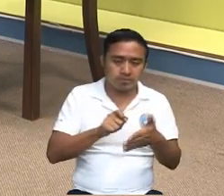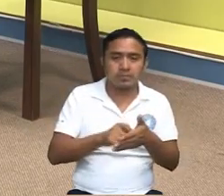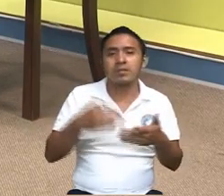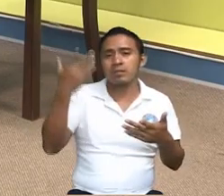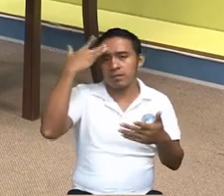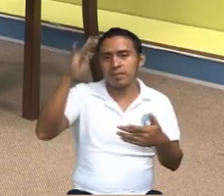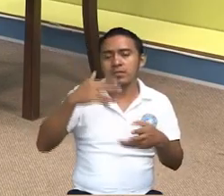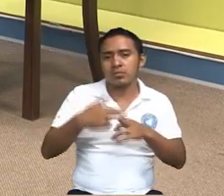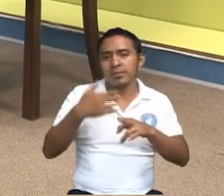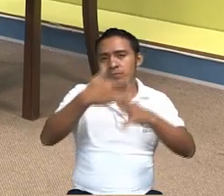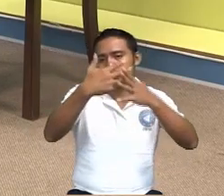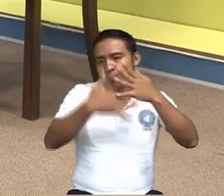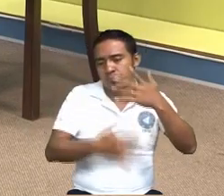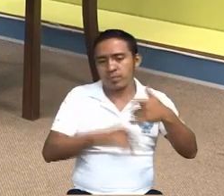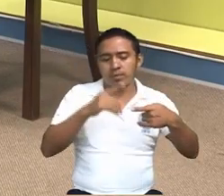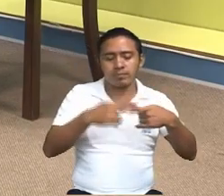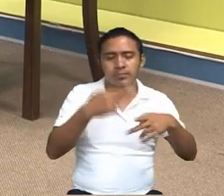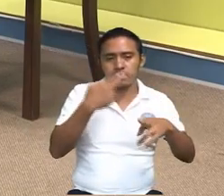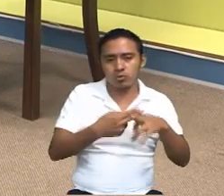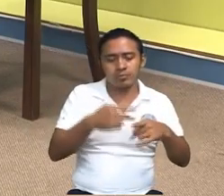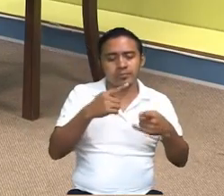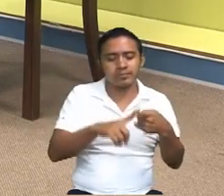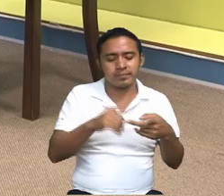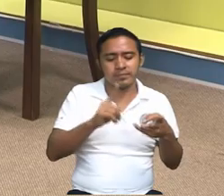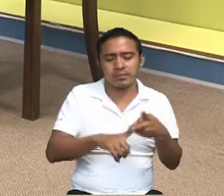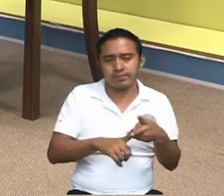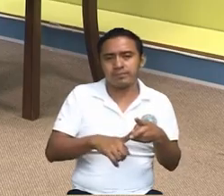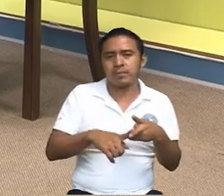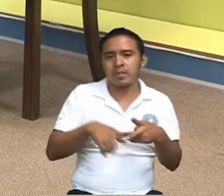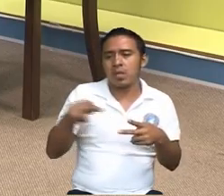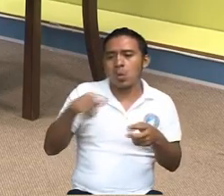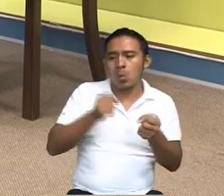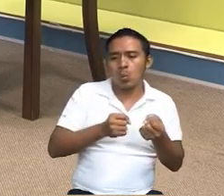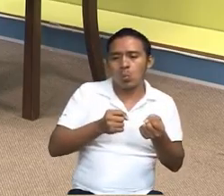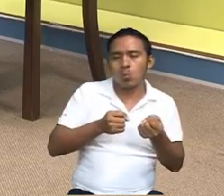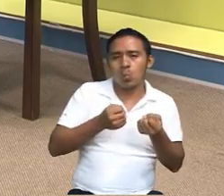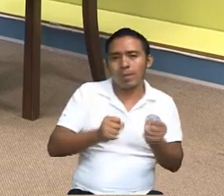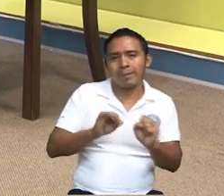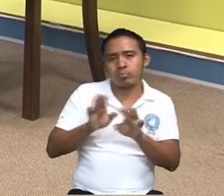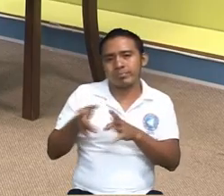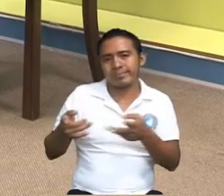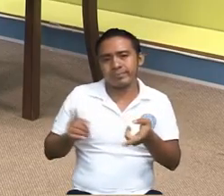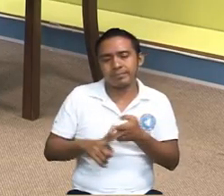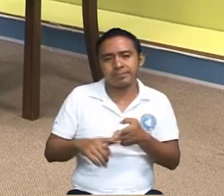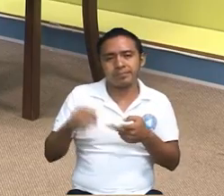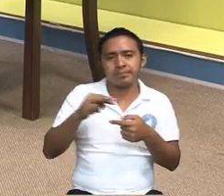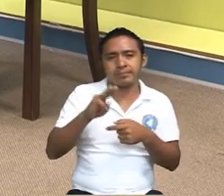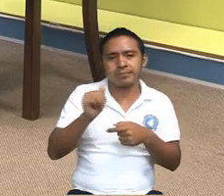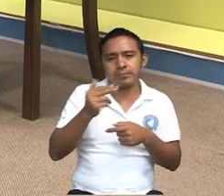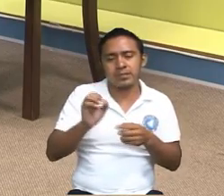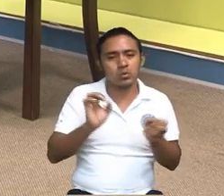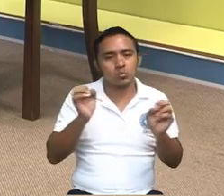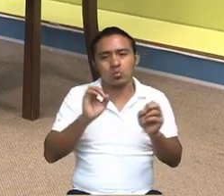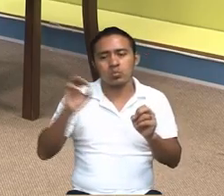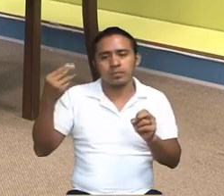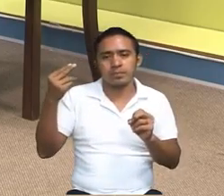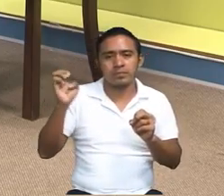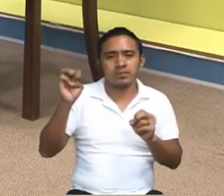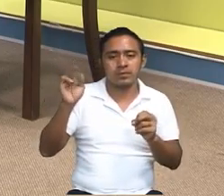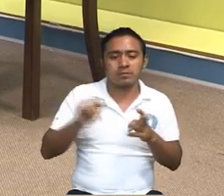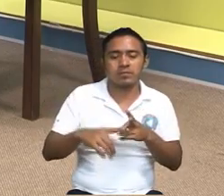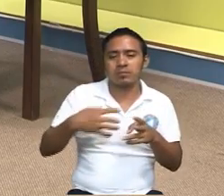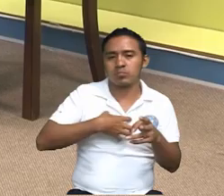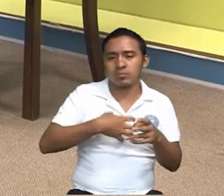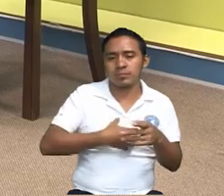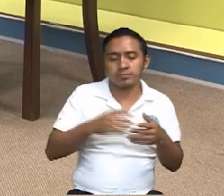un censo canino, tenemos unos formatos donde hay que llenar los datos generales del canino, también del dueño del canino, y le